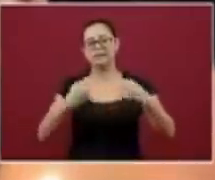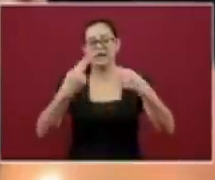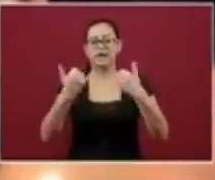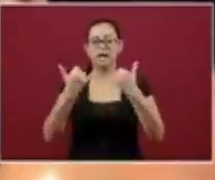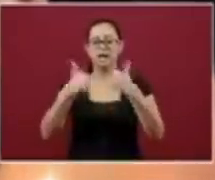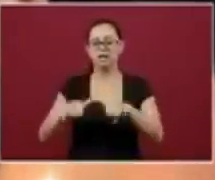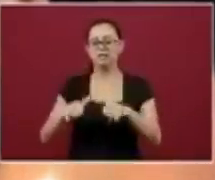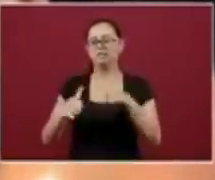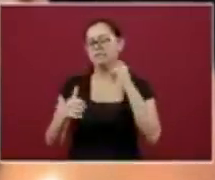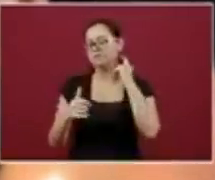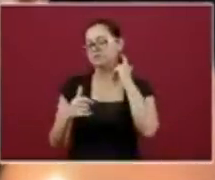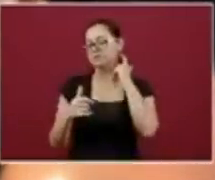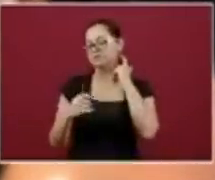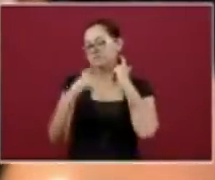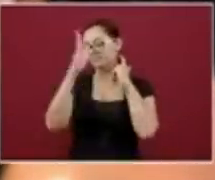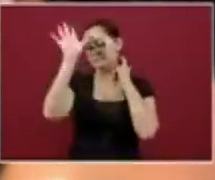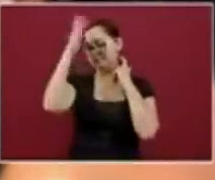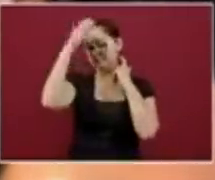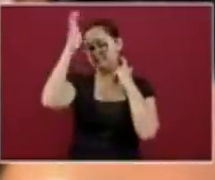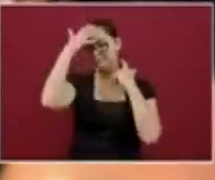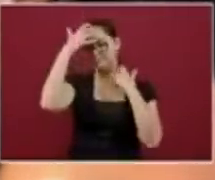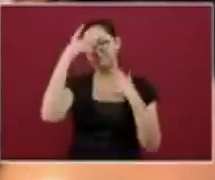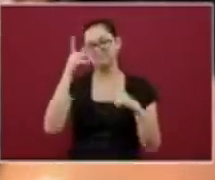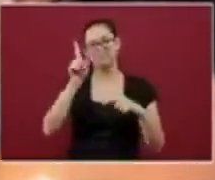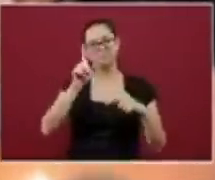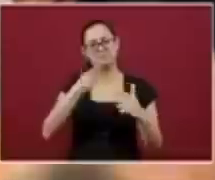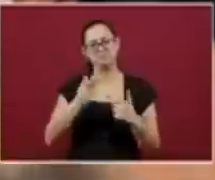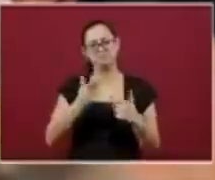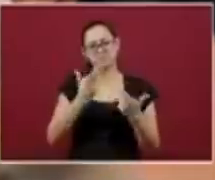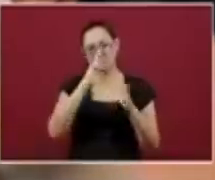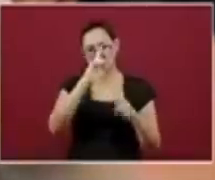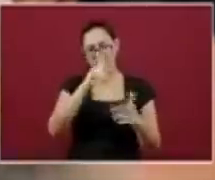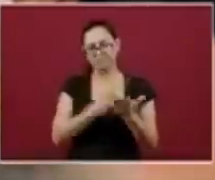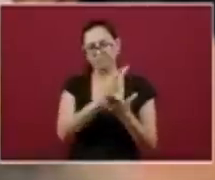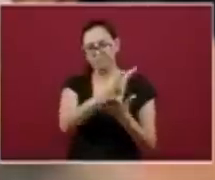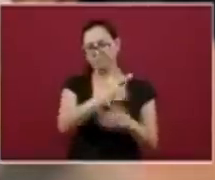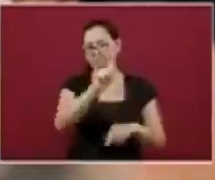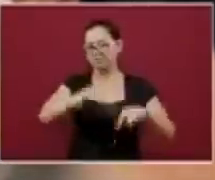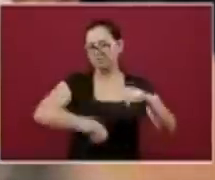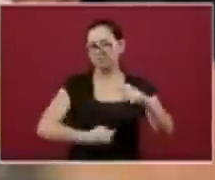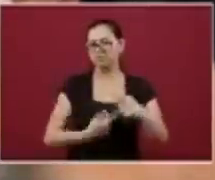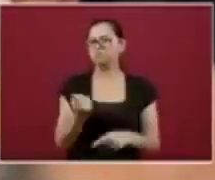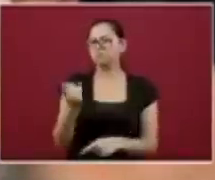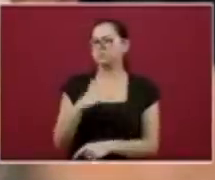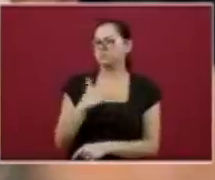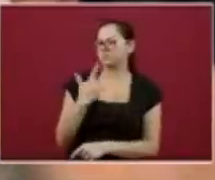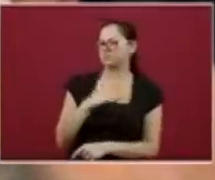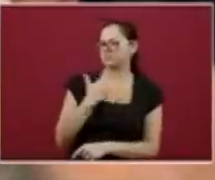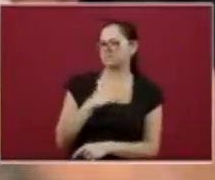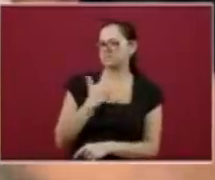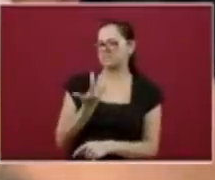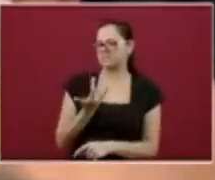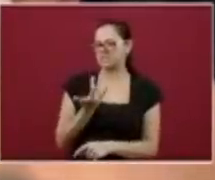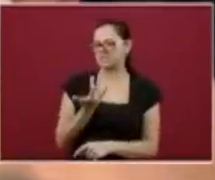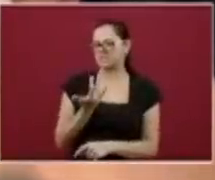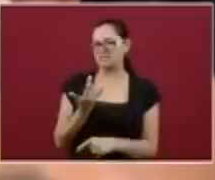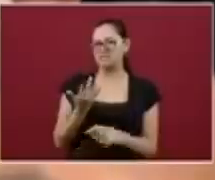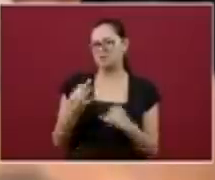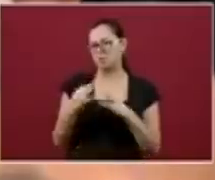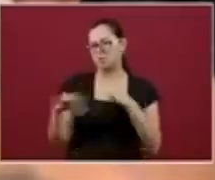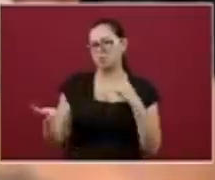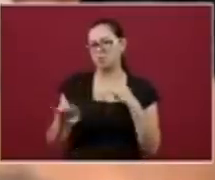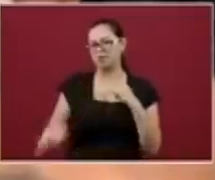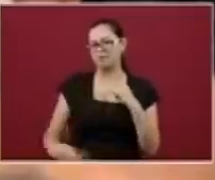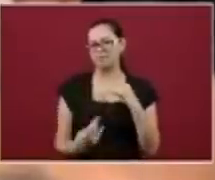Jared Kushner. Saber cuál es su postura al respecto. Esa sería una segunda pregunta. Y una última